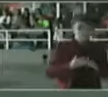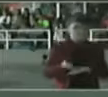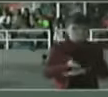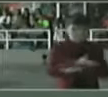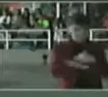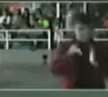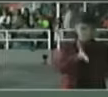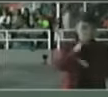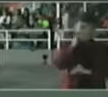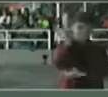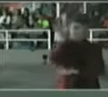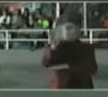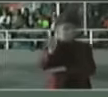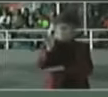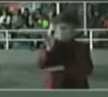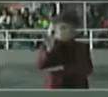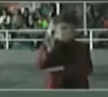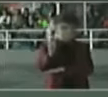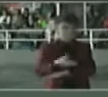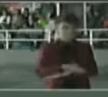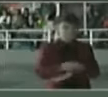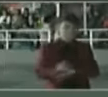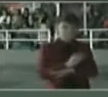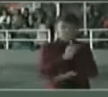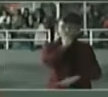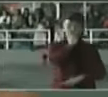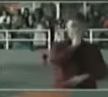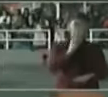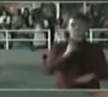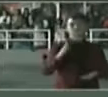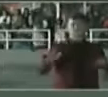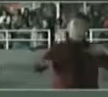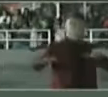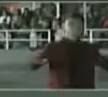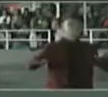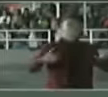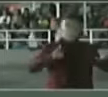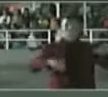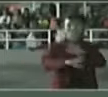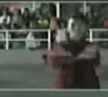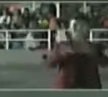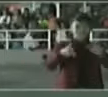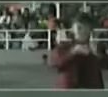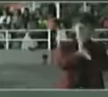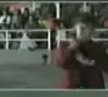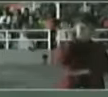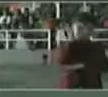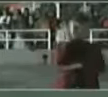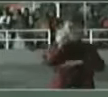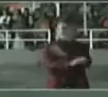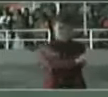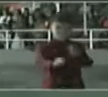pastores diciendo, cuando quedé ciego, cuando perdí la vista, dije, yo no voy a predicar